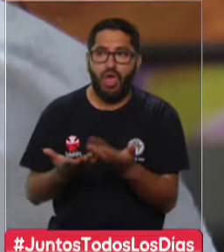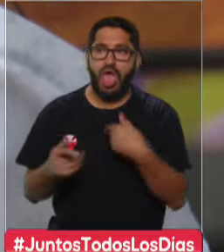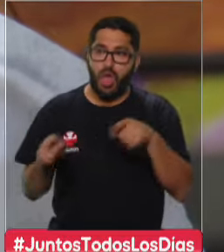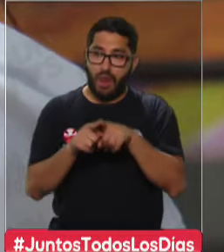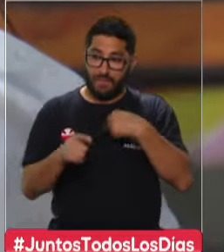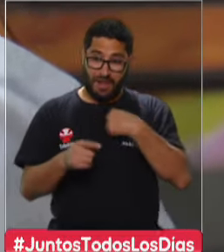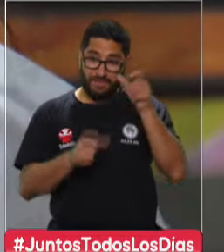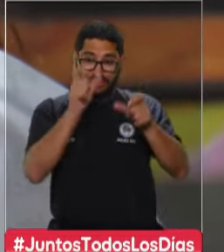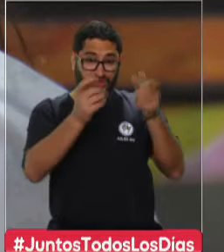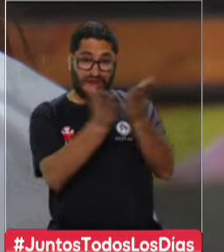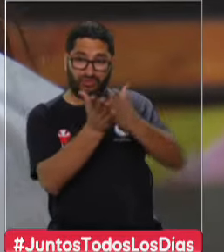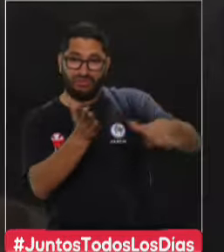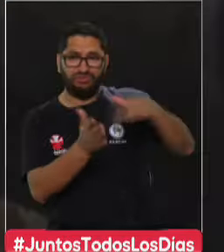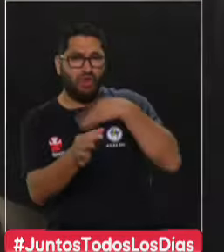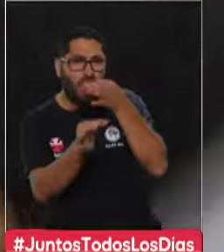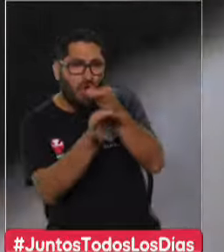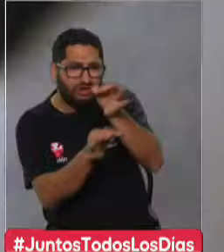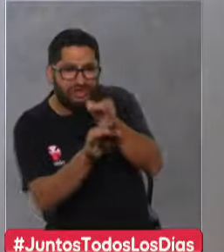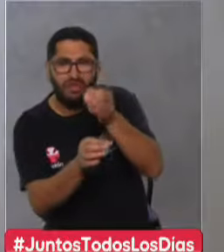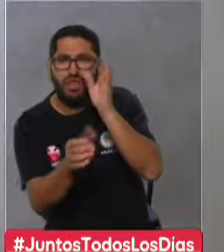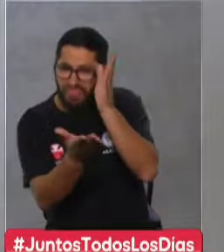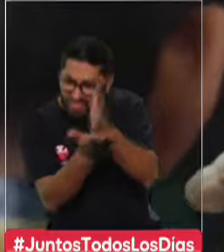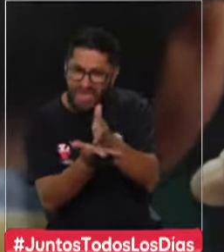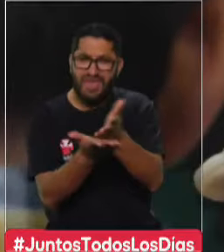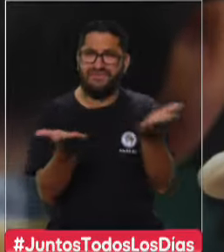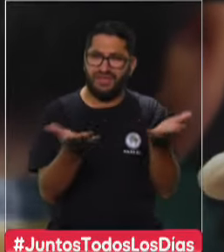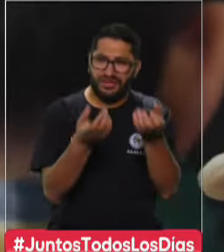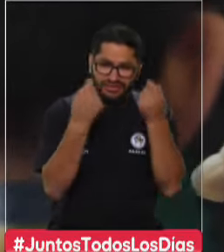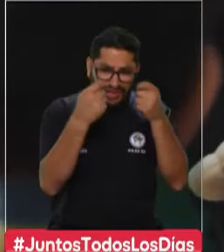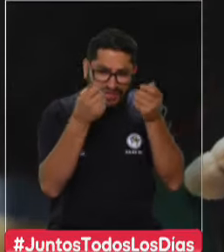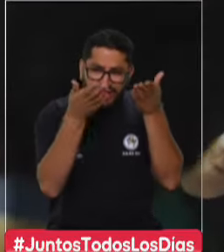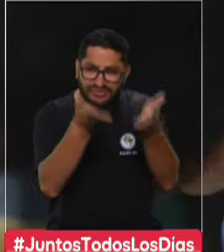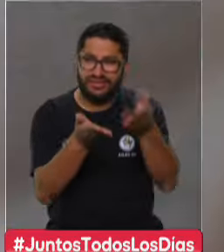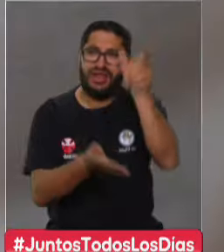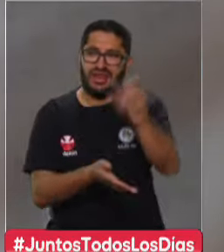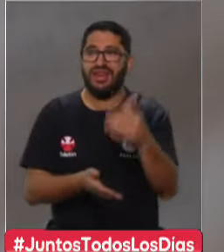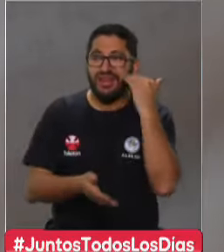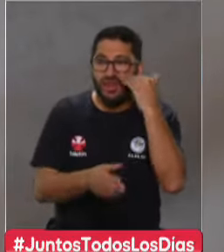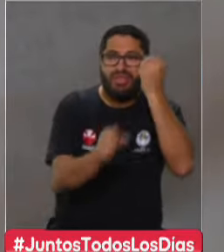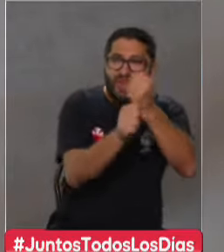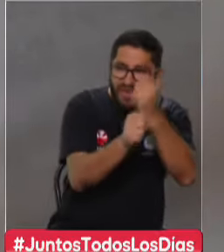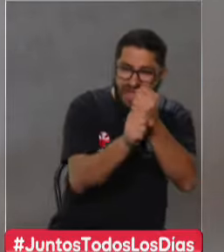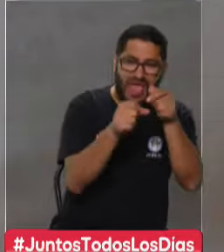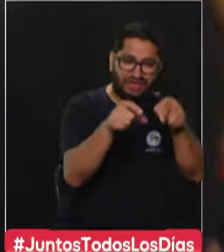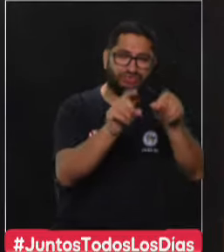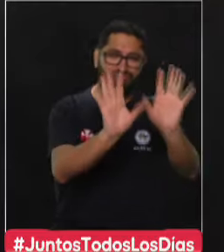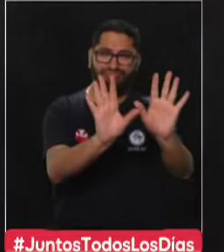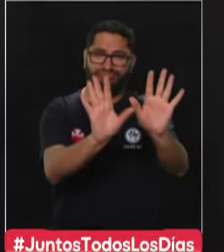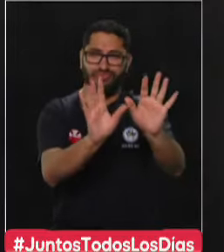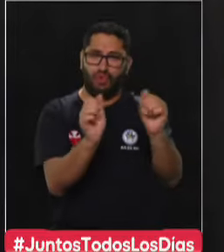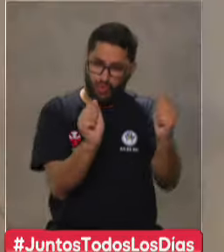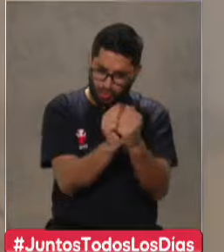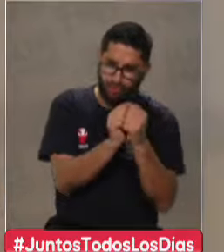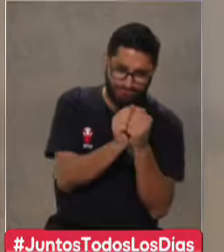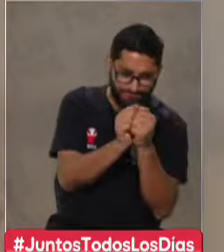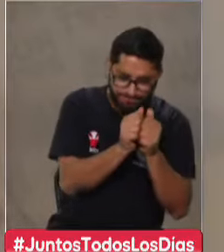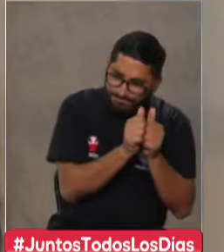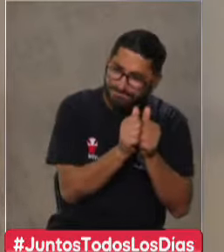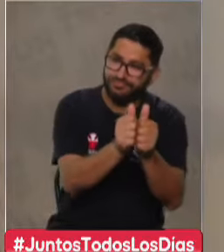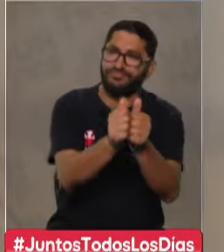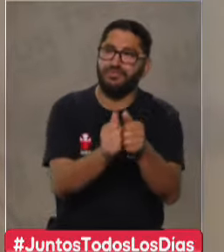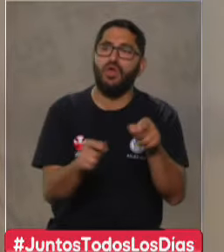estudiantes. Hay que tratar al niño, a la persona, al paciente. Trabajar con él como si fuera la persona que tú